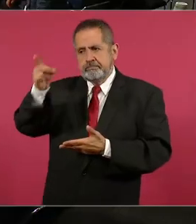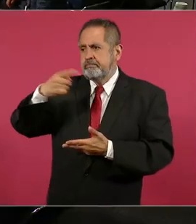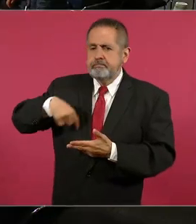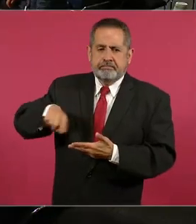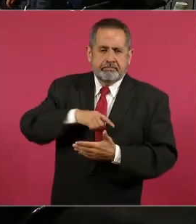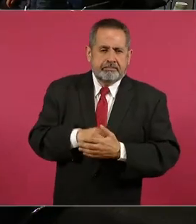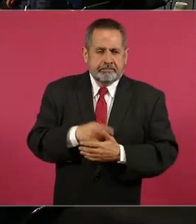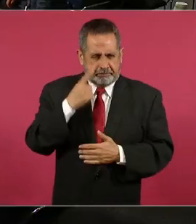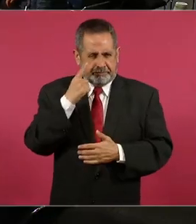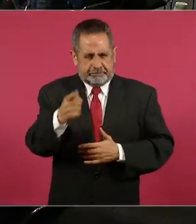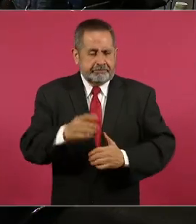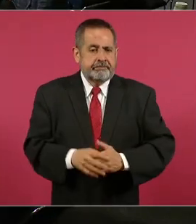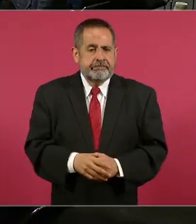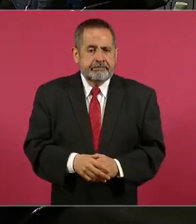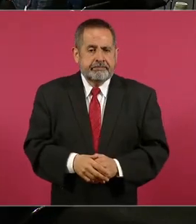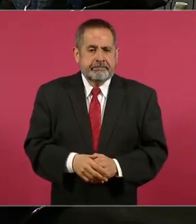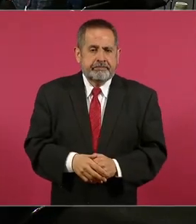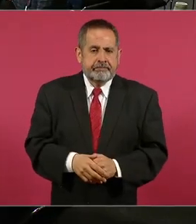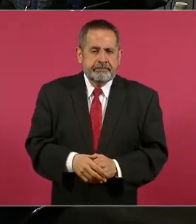Aquí tenemos